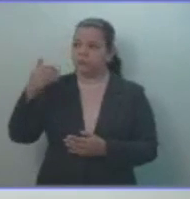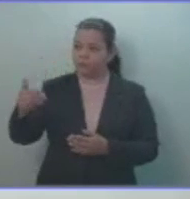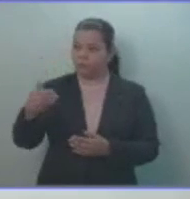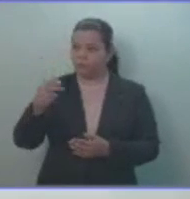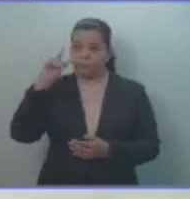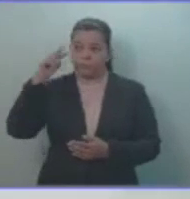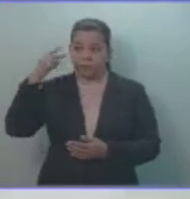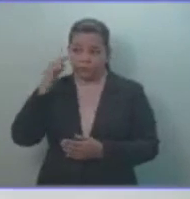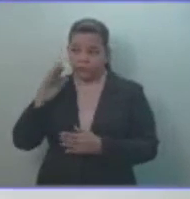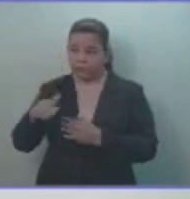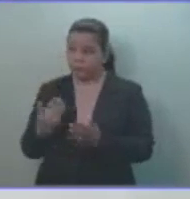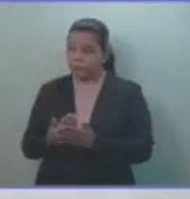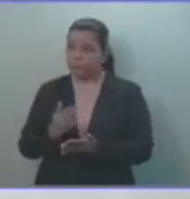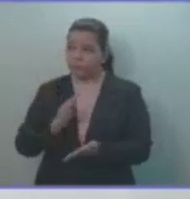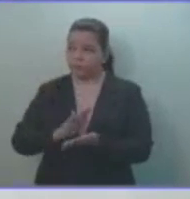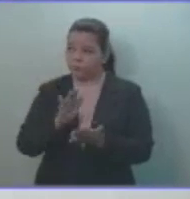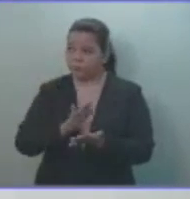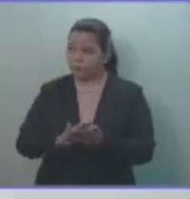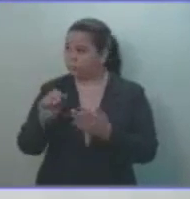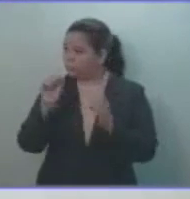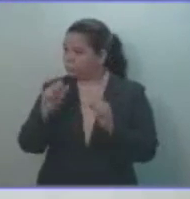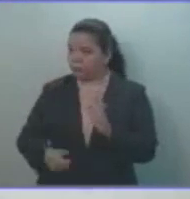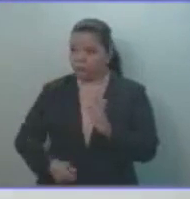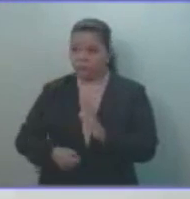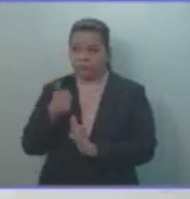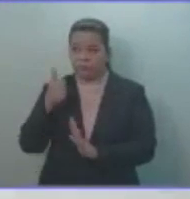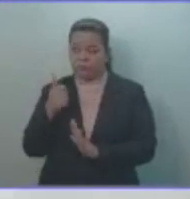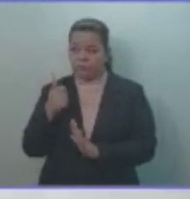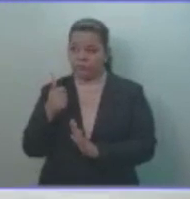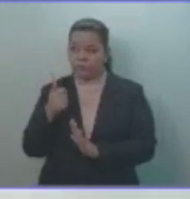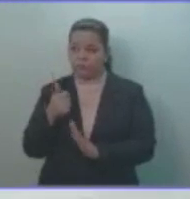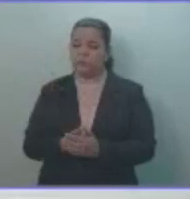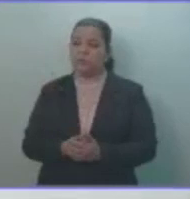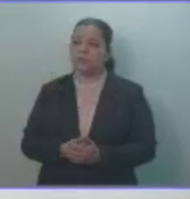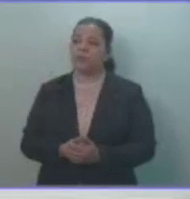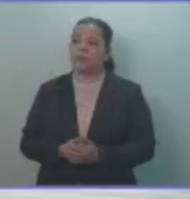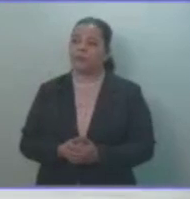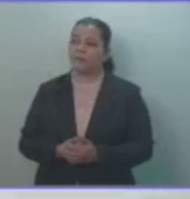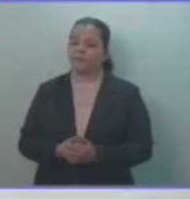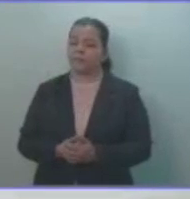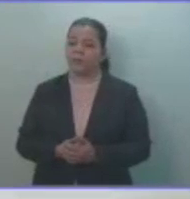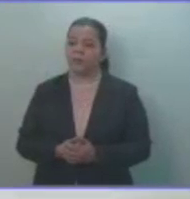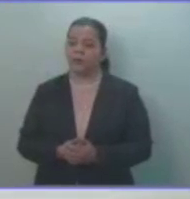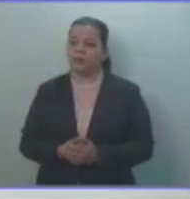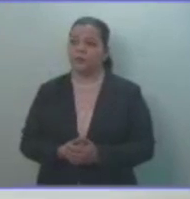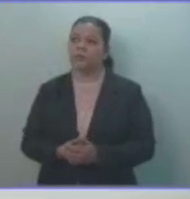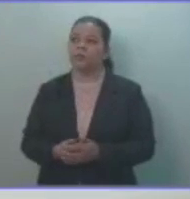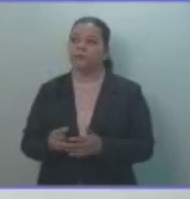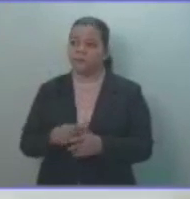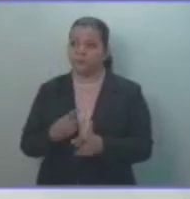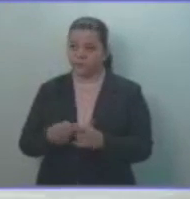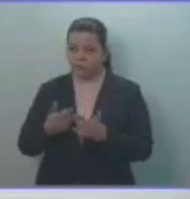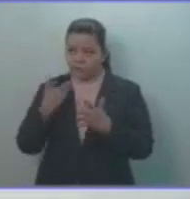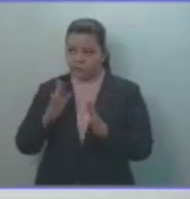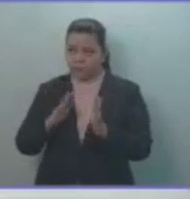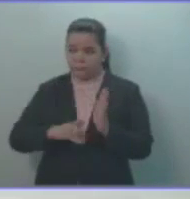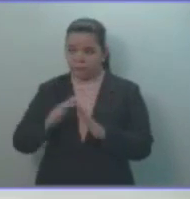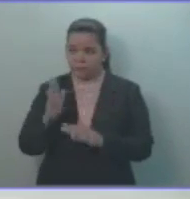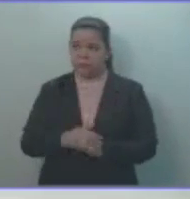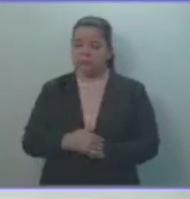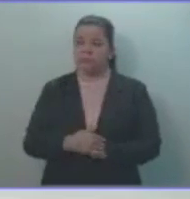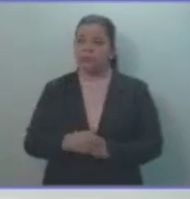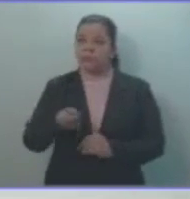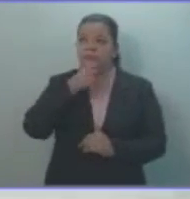los gastos de consumo no pueden crecer más que la economía. Cabe resaltar que el informe de